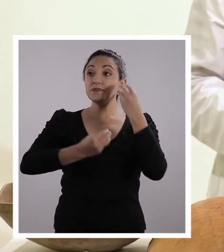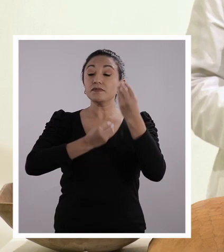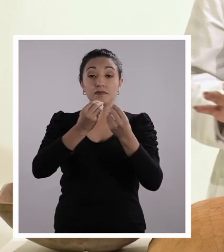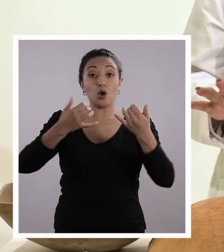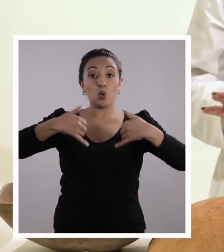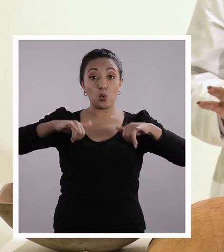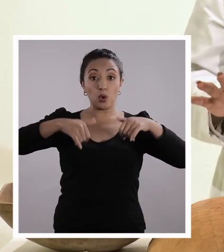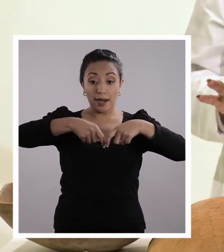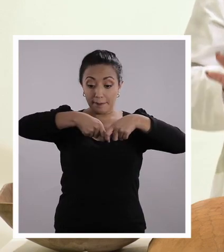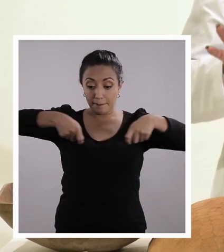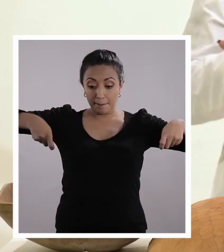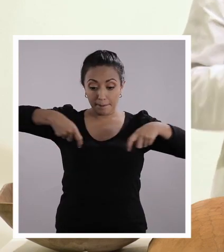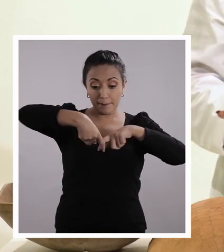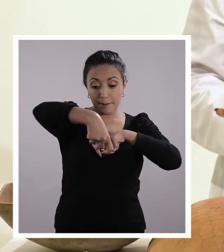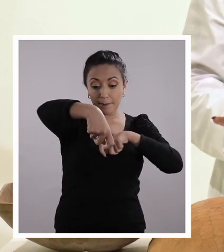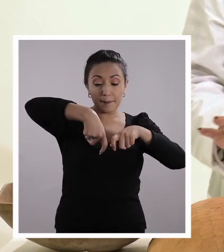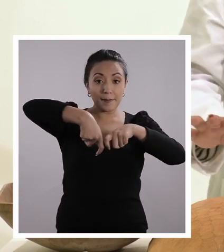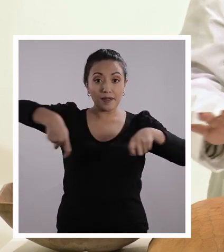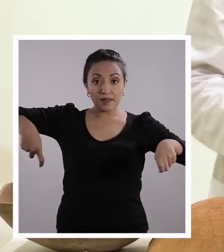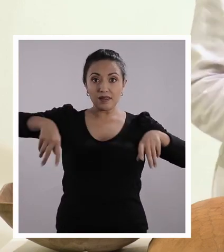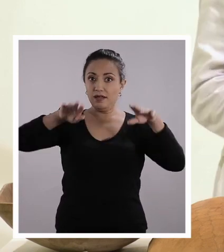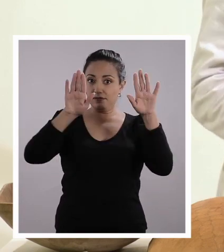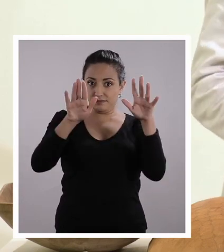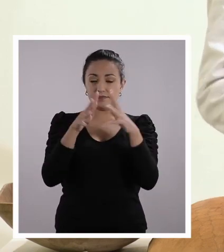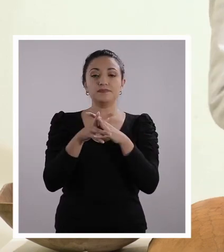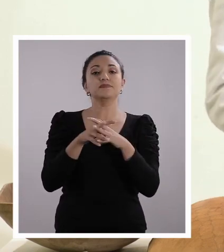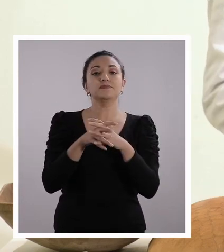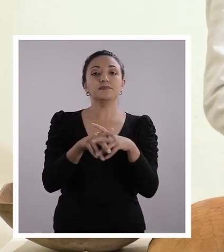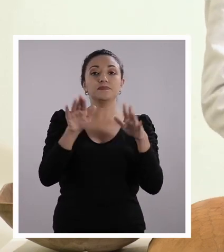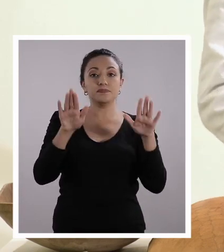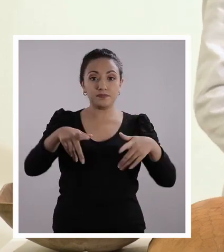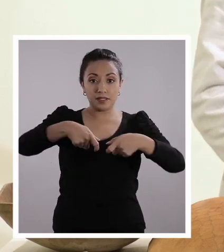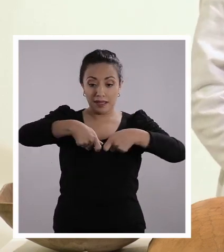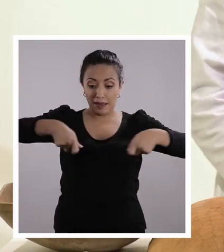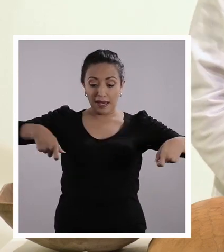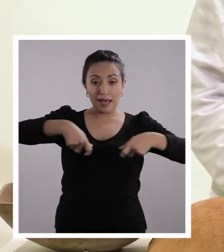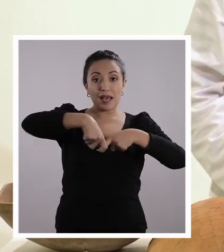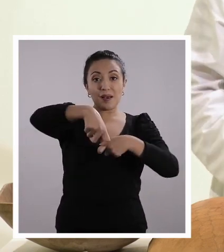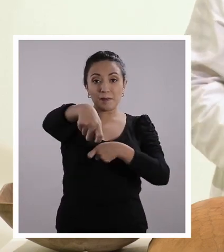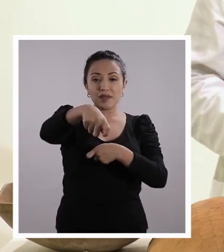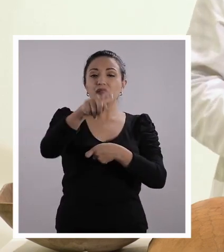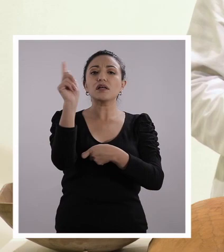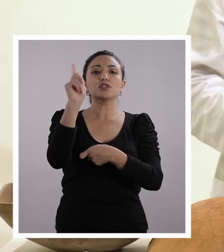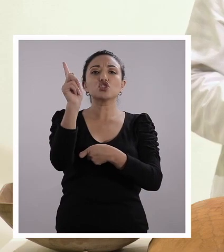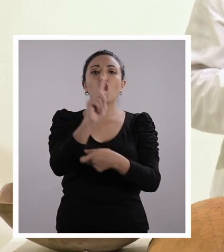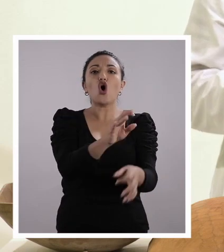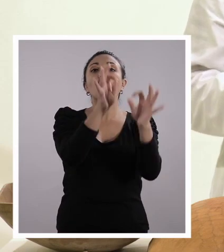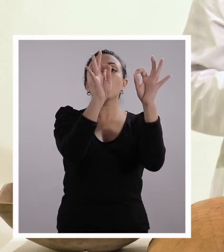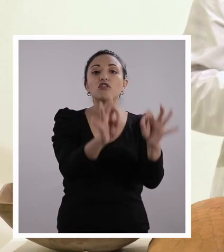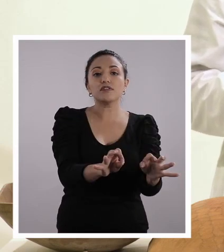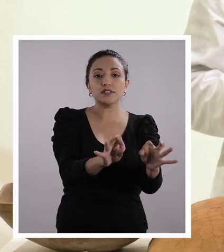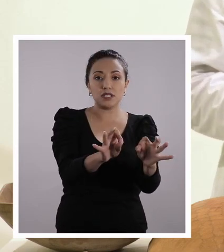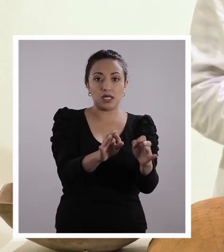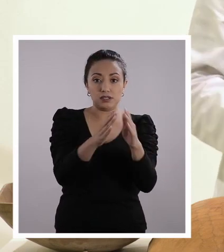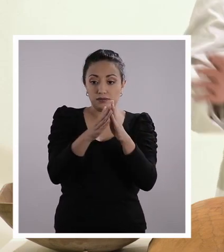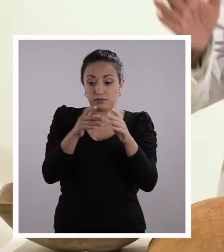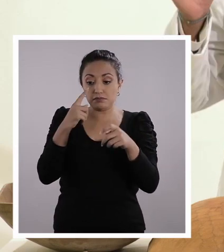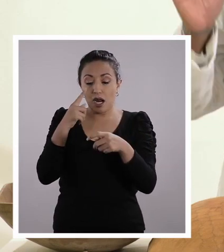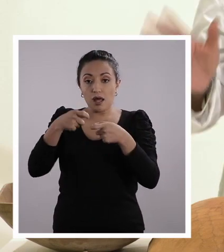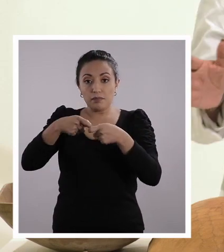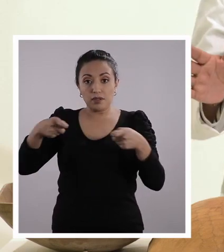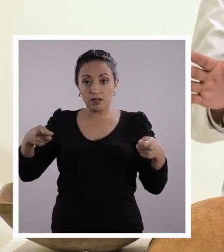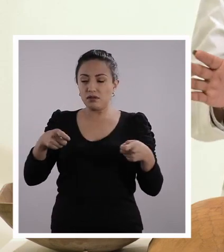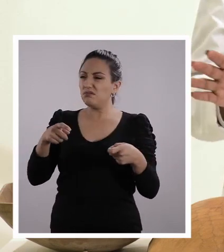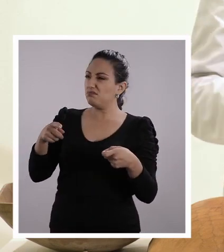porque hoy vamos a jugar con las medidas pero no con cualquier medida yo sino con las medidas no convencionales de